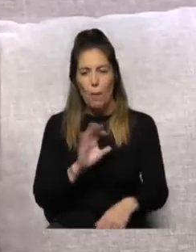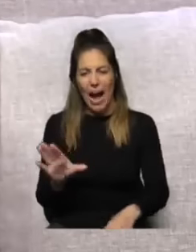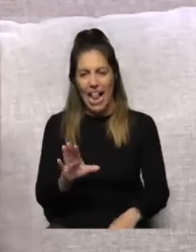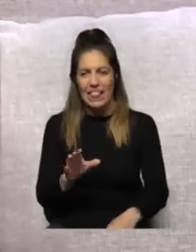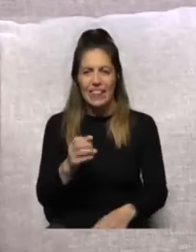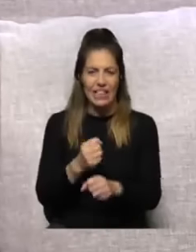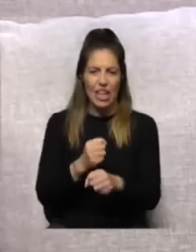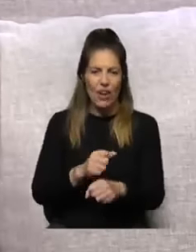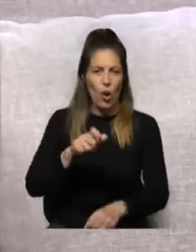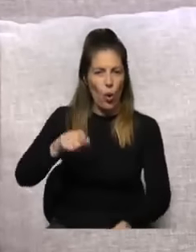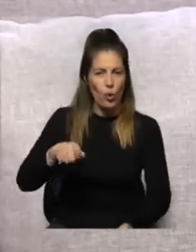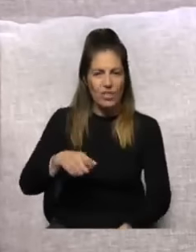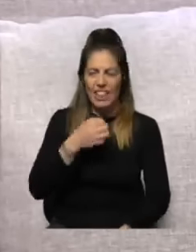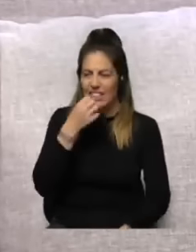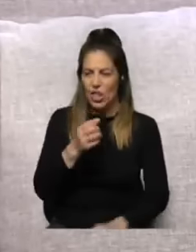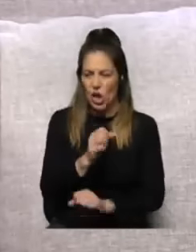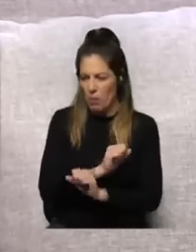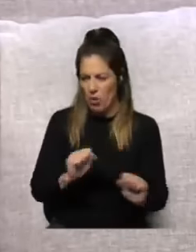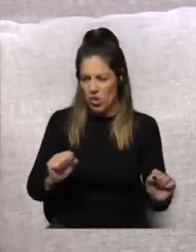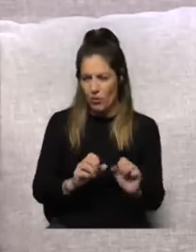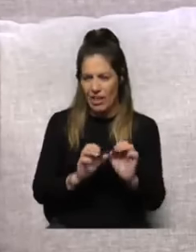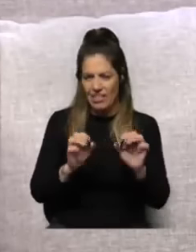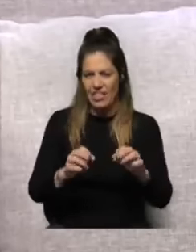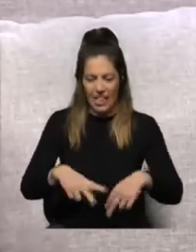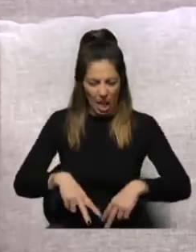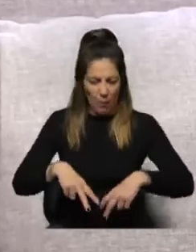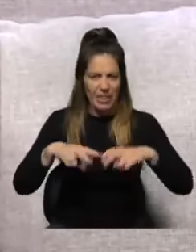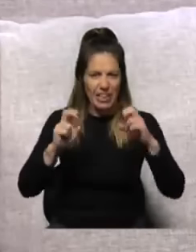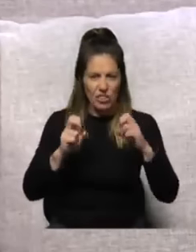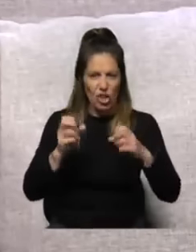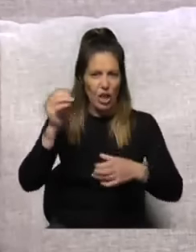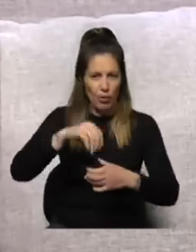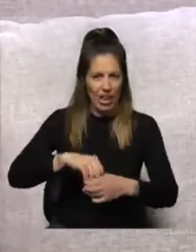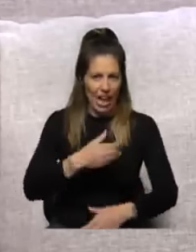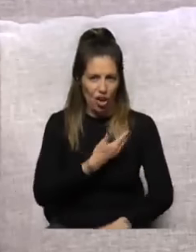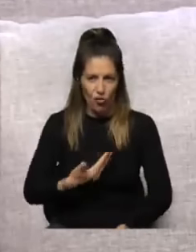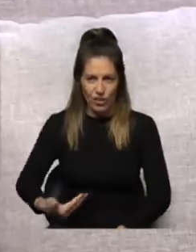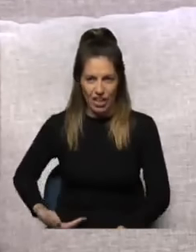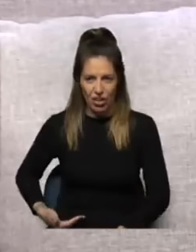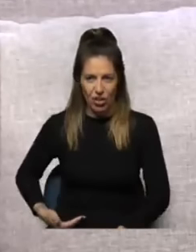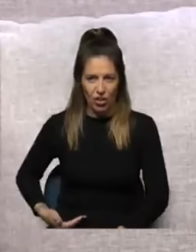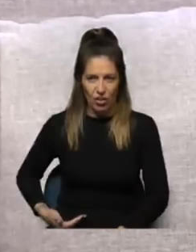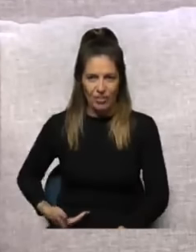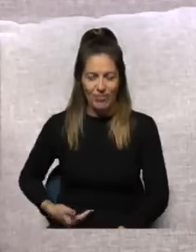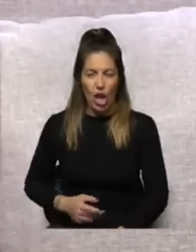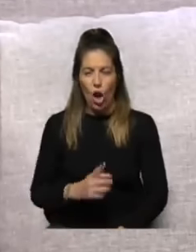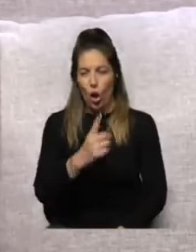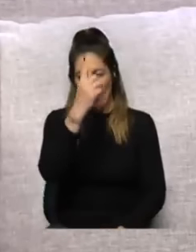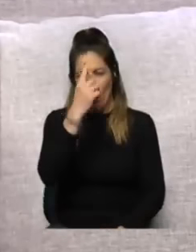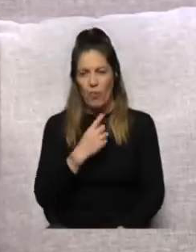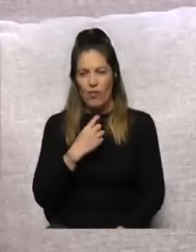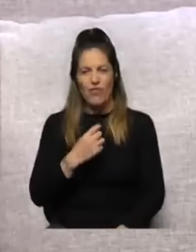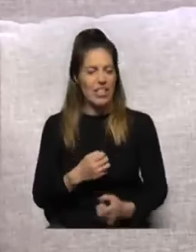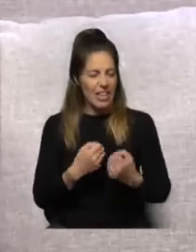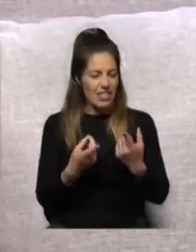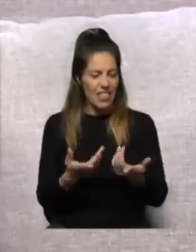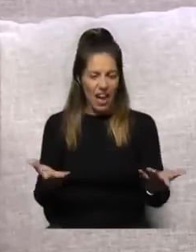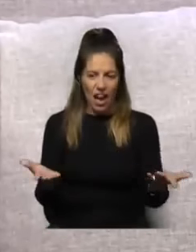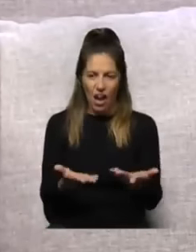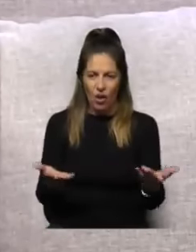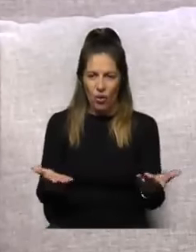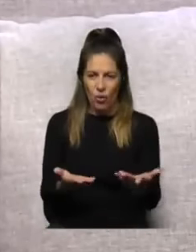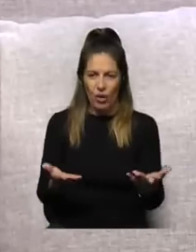hablando de que era imposible que se llegara a investigaciones que involucraran al gobierno. Y hay como un perfil que se viene dando desde hace muchos